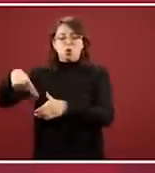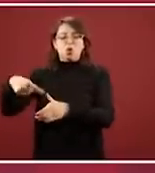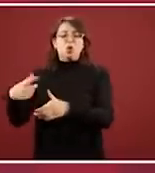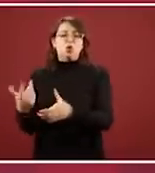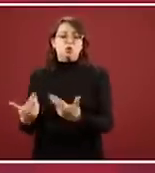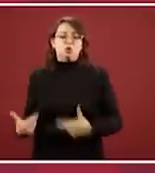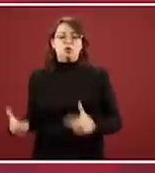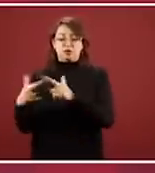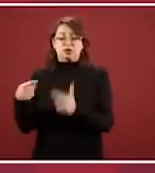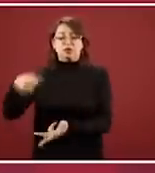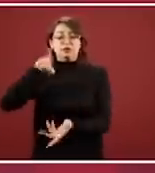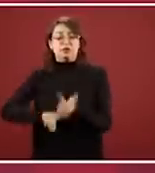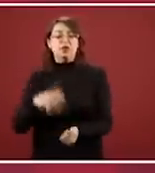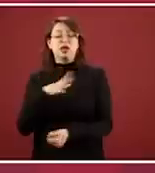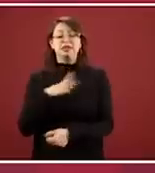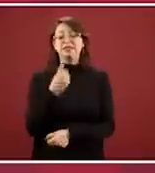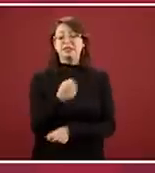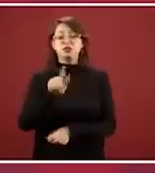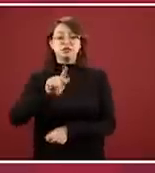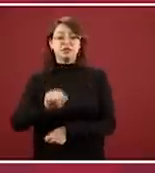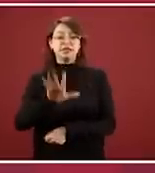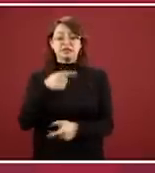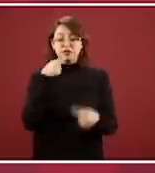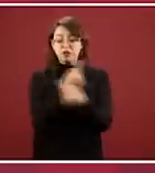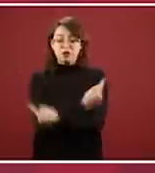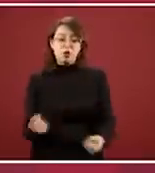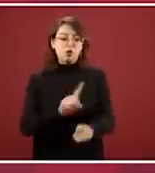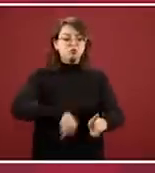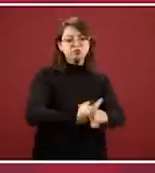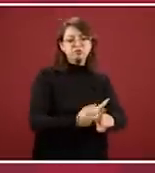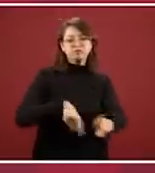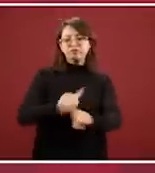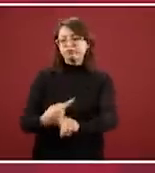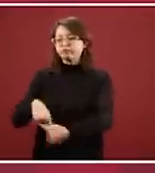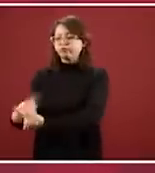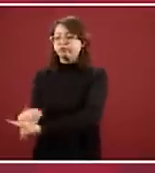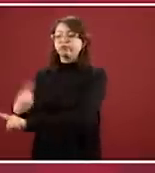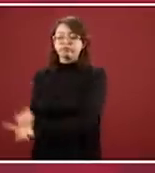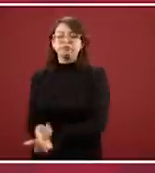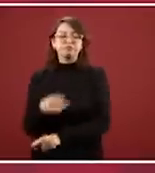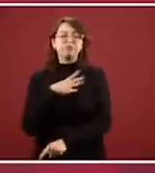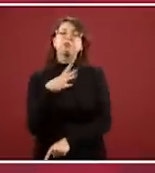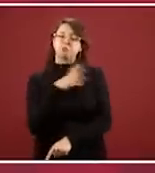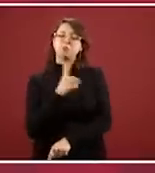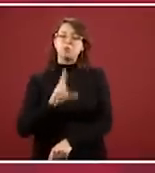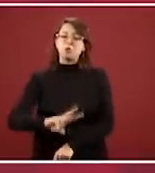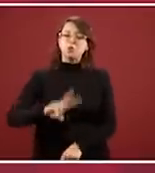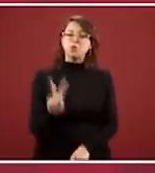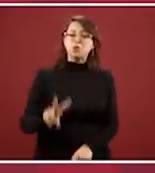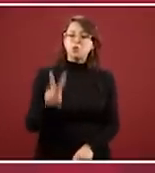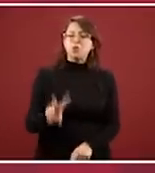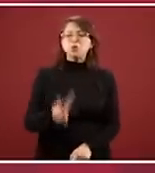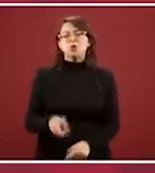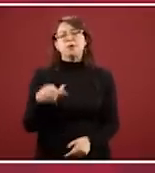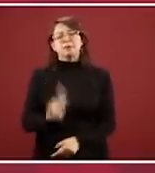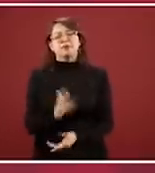casos de abuso contra menores. Preguntarle, sabemos la complicación que pudiera haber entre el tema del Estado y la Iglesia, pero ¿cómo